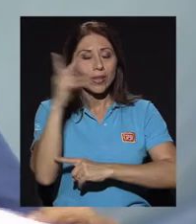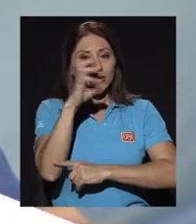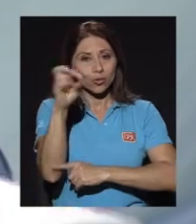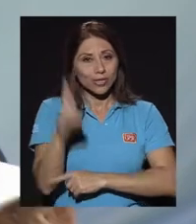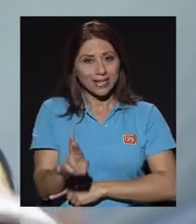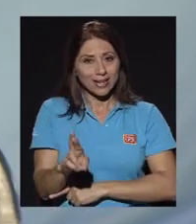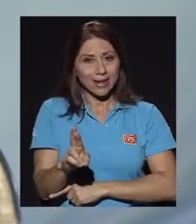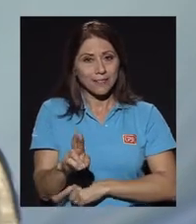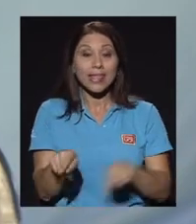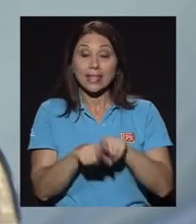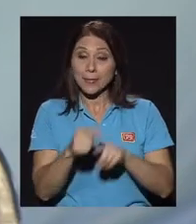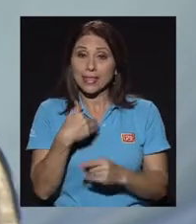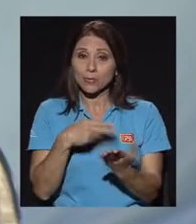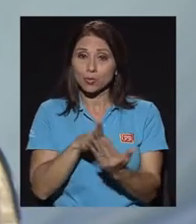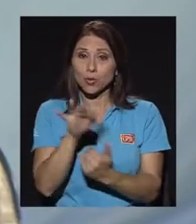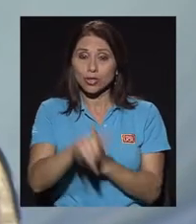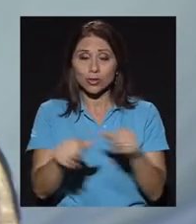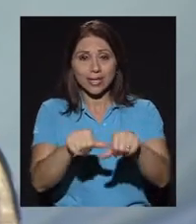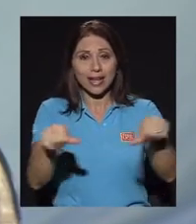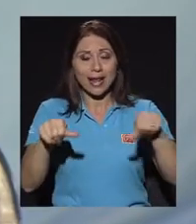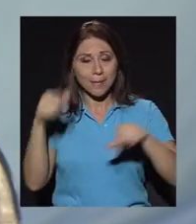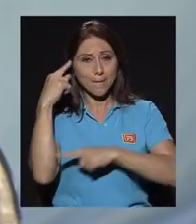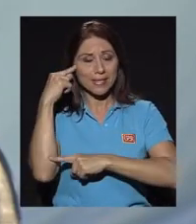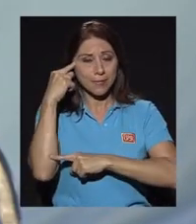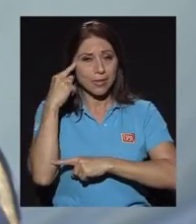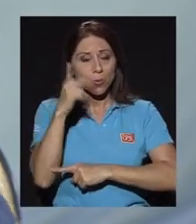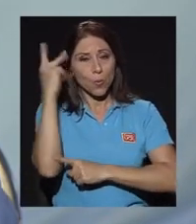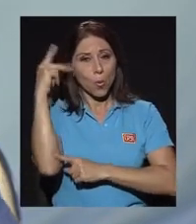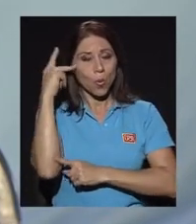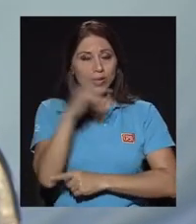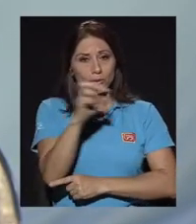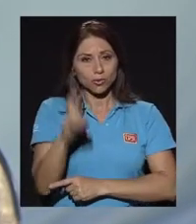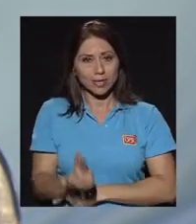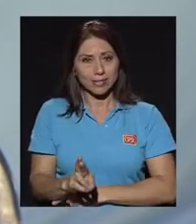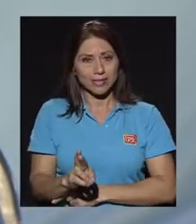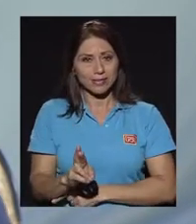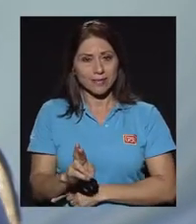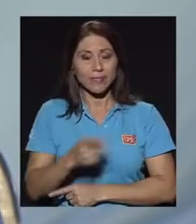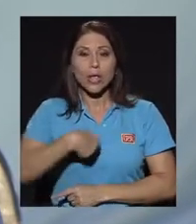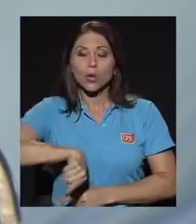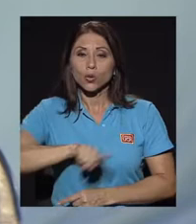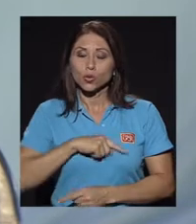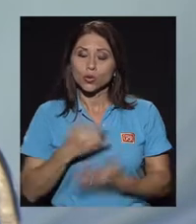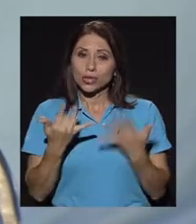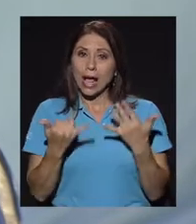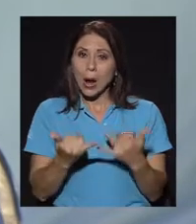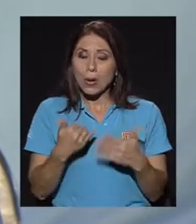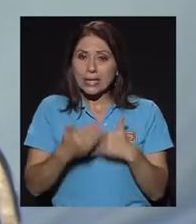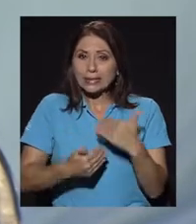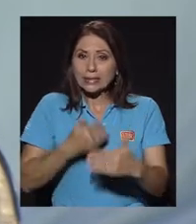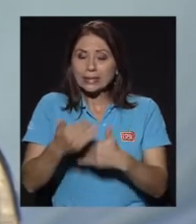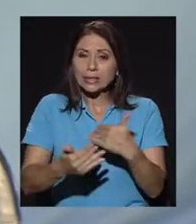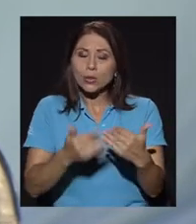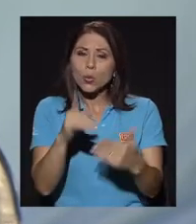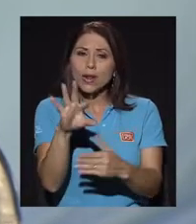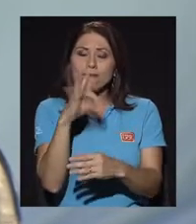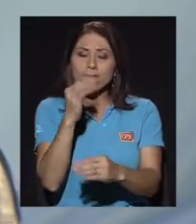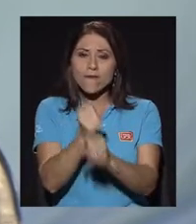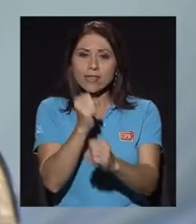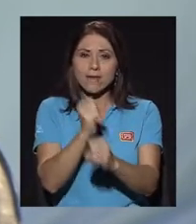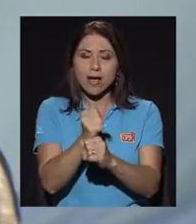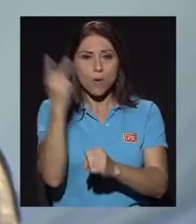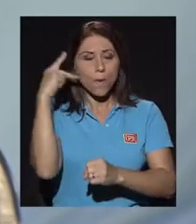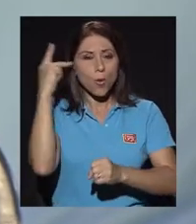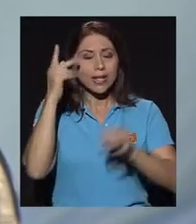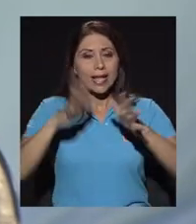y tenemos proyectos en el área de pensamiento político costarricense. Estamos consolidando una línea de trabajo